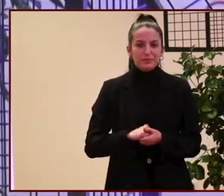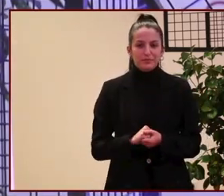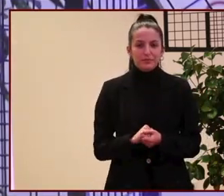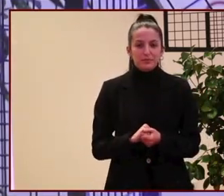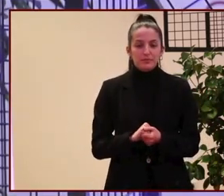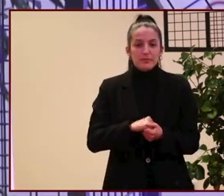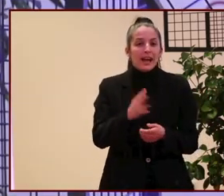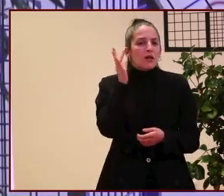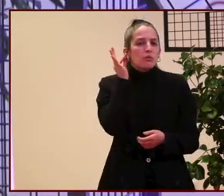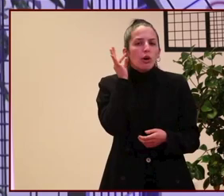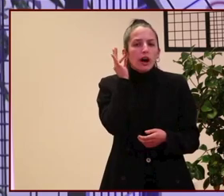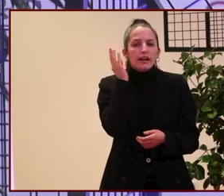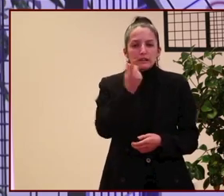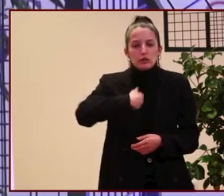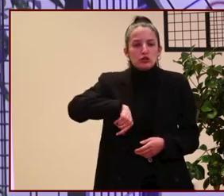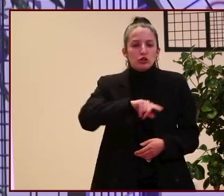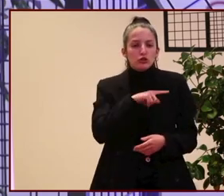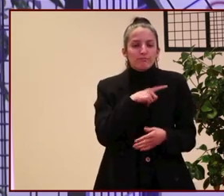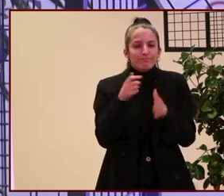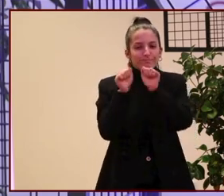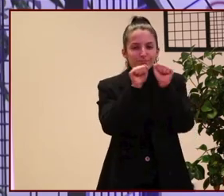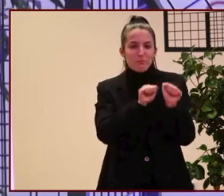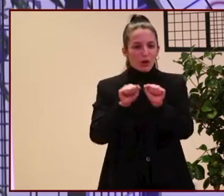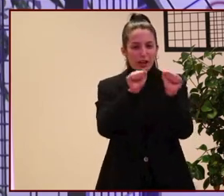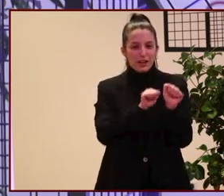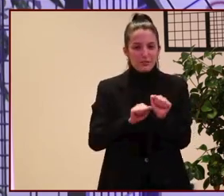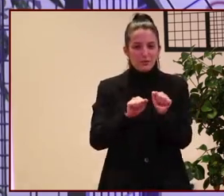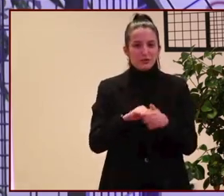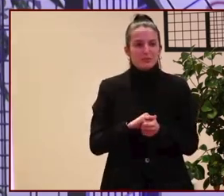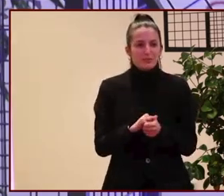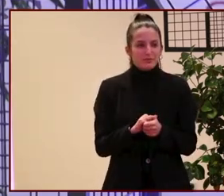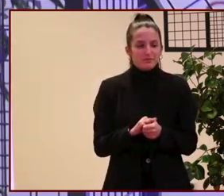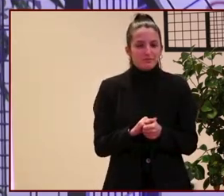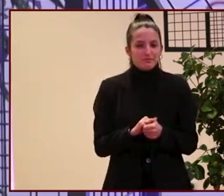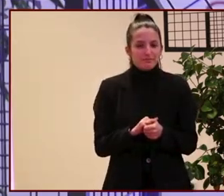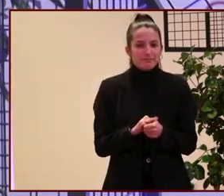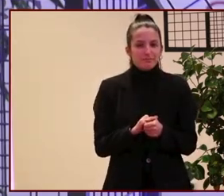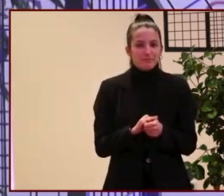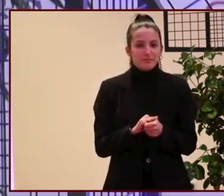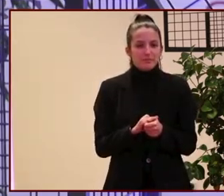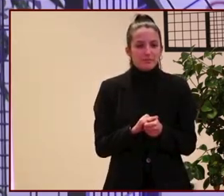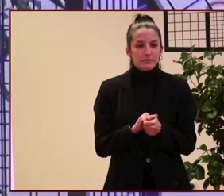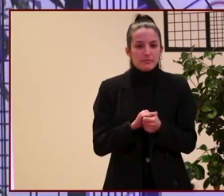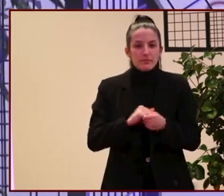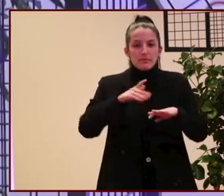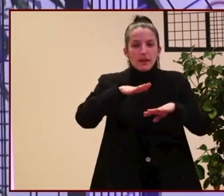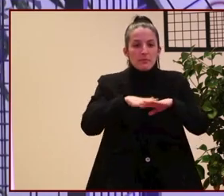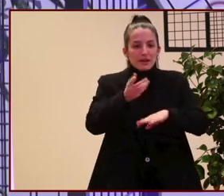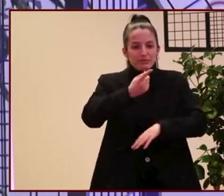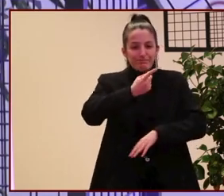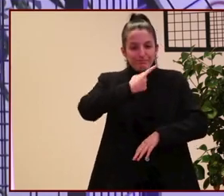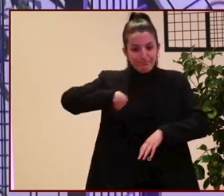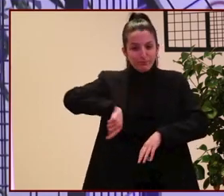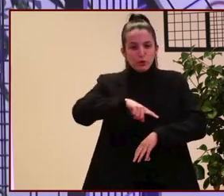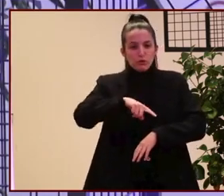mujeres somos as guardadoras de que tengo una enorme importancia o ser humano